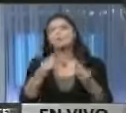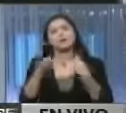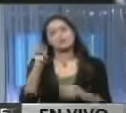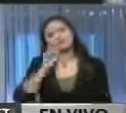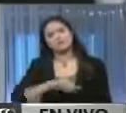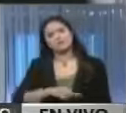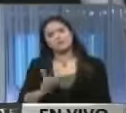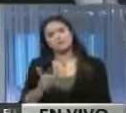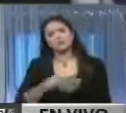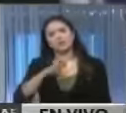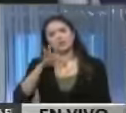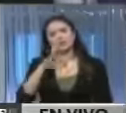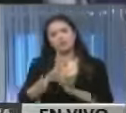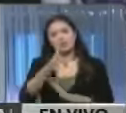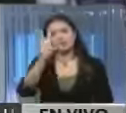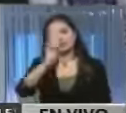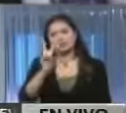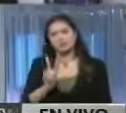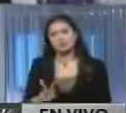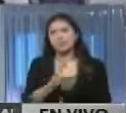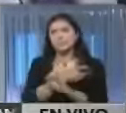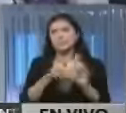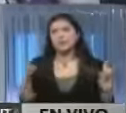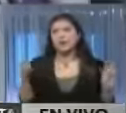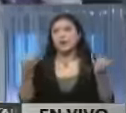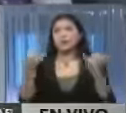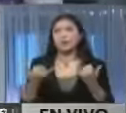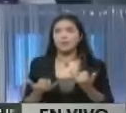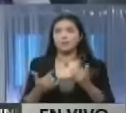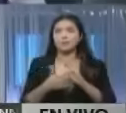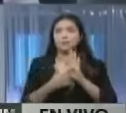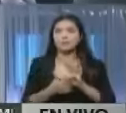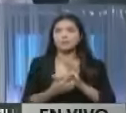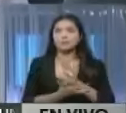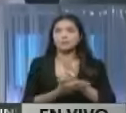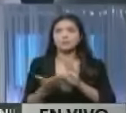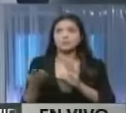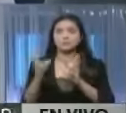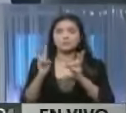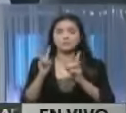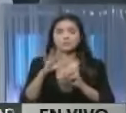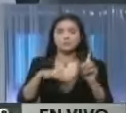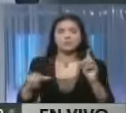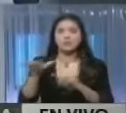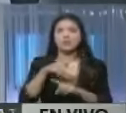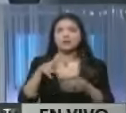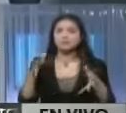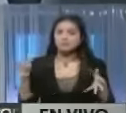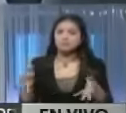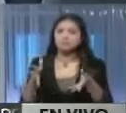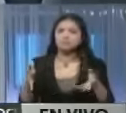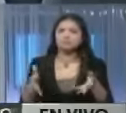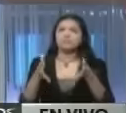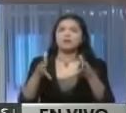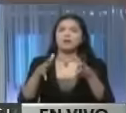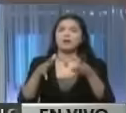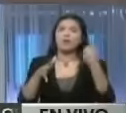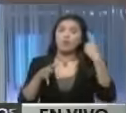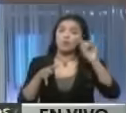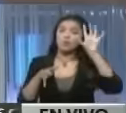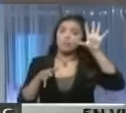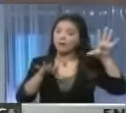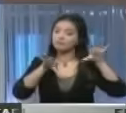falsa sobre nuestro país. Y bueno, estaban montando un escenario que propiciara además la intervención